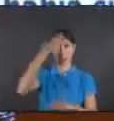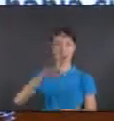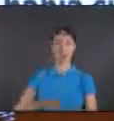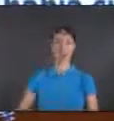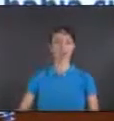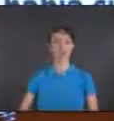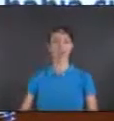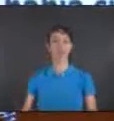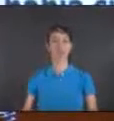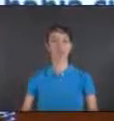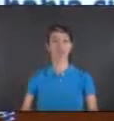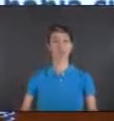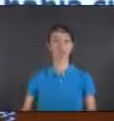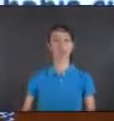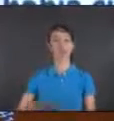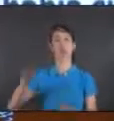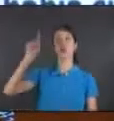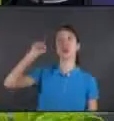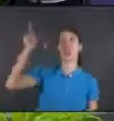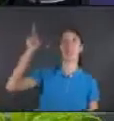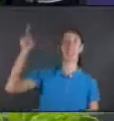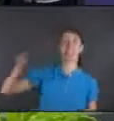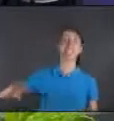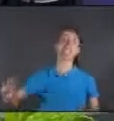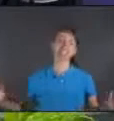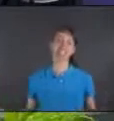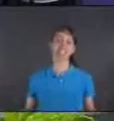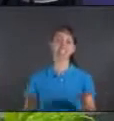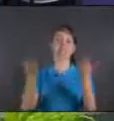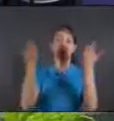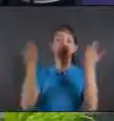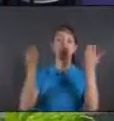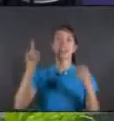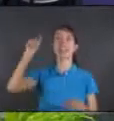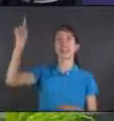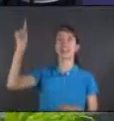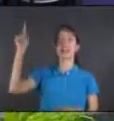así le llaman. Por ejemplo, el hombre,